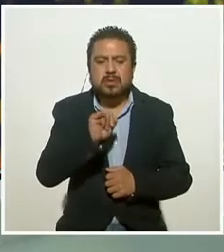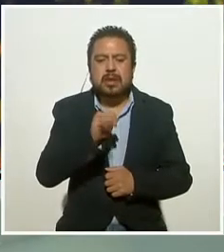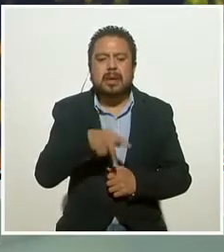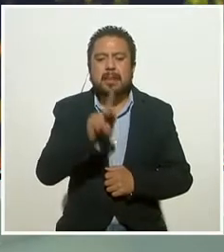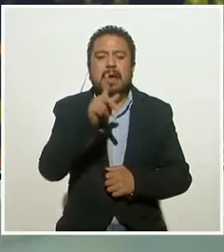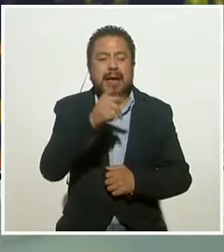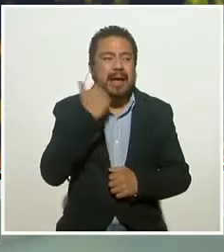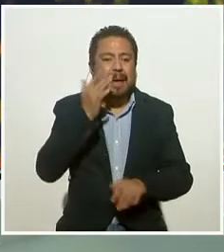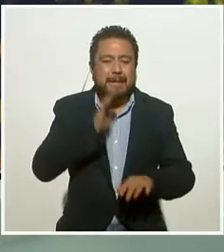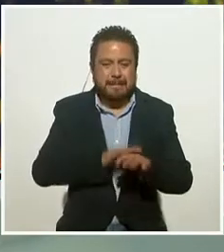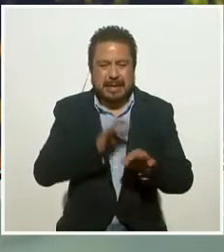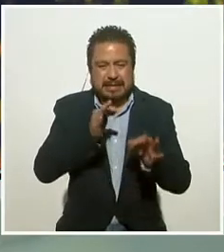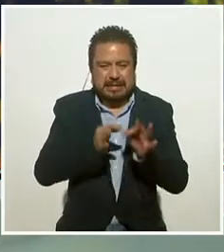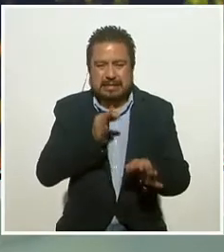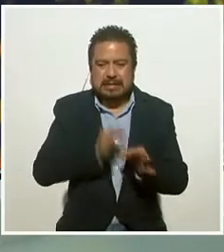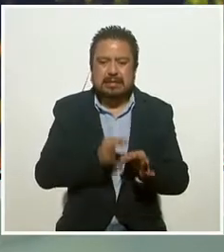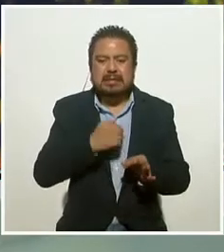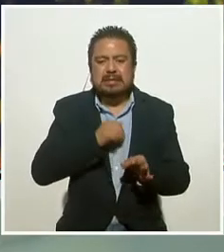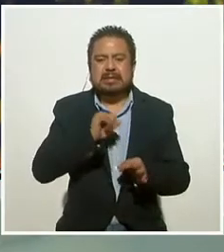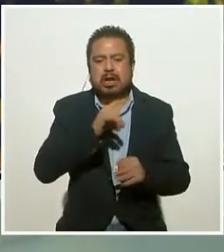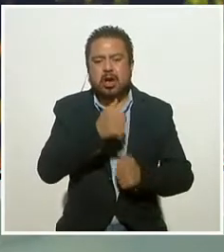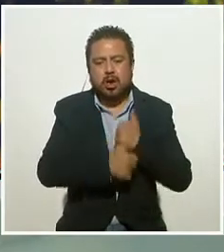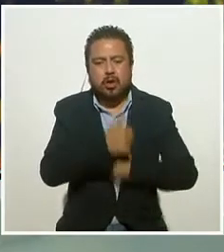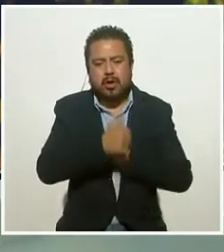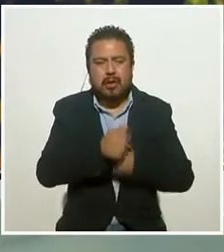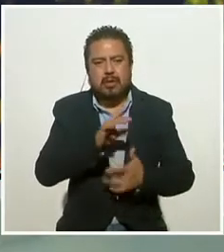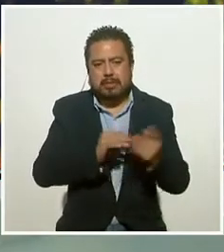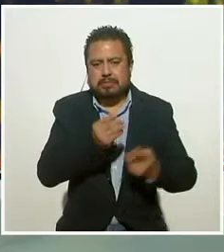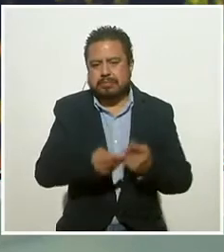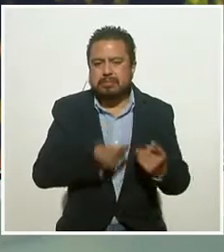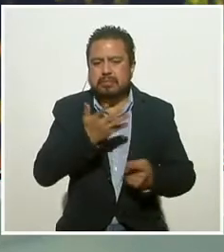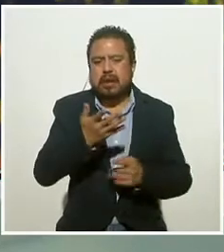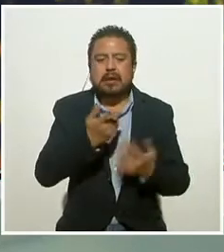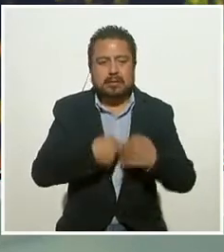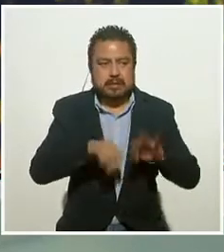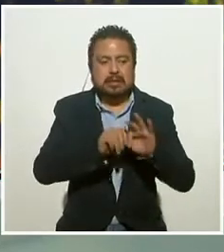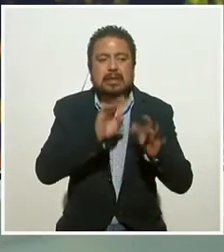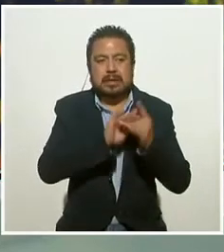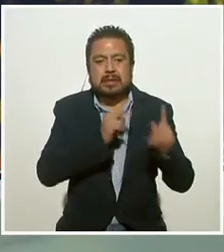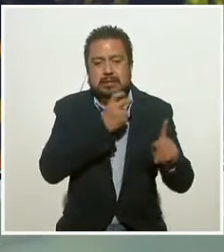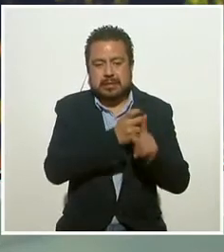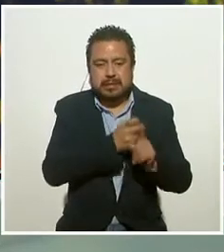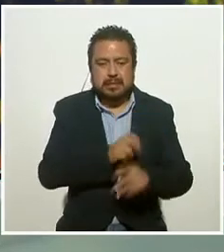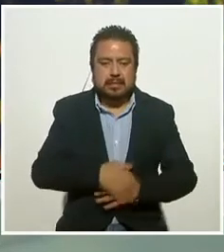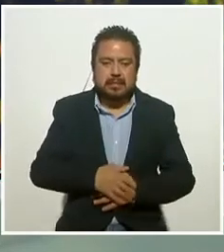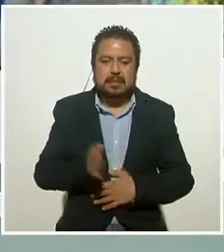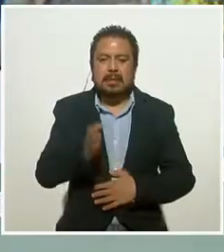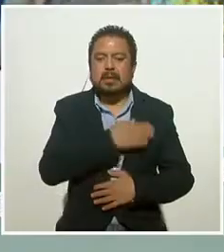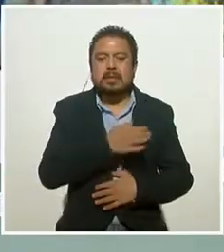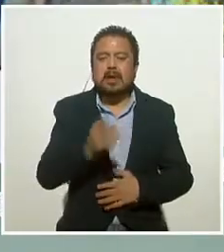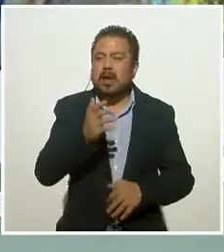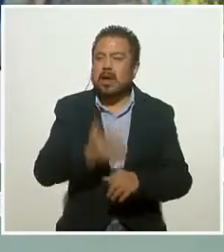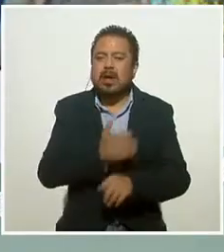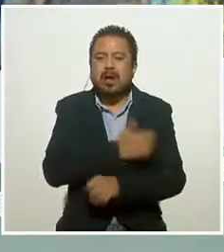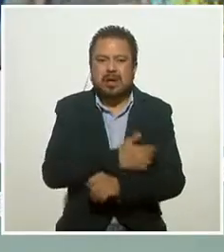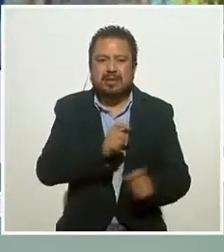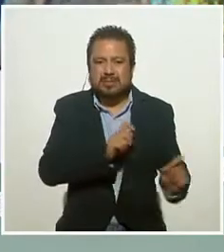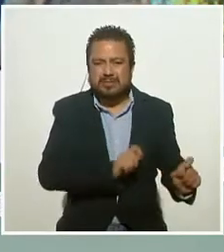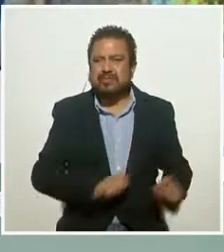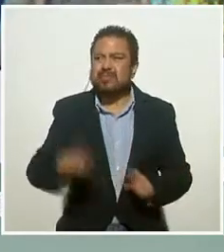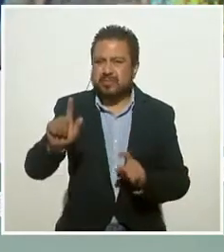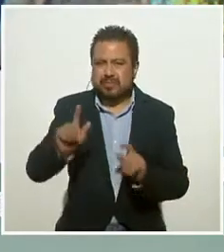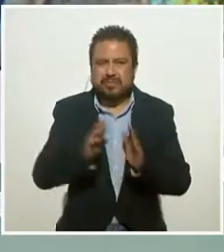quieres ser más preciso, yo sí les llamaría competencias. Ok, es importante decirlo Sí. eso. Bueno, ¿nos acompañan a ver la siguiente